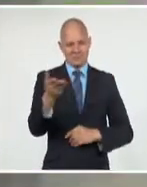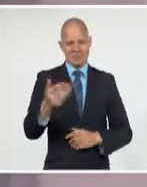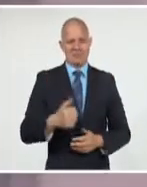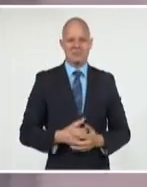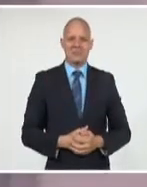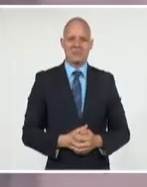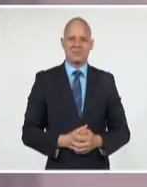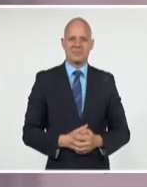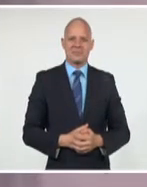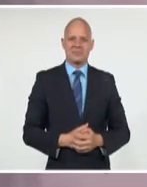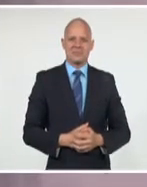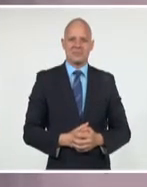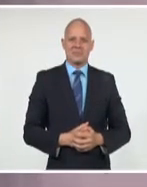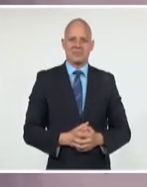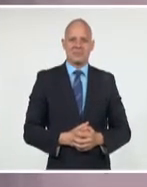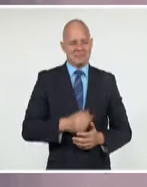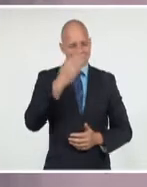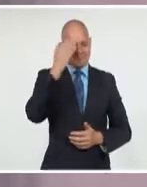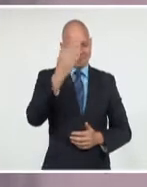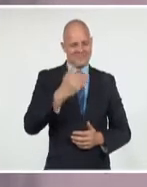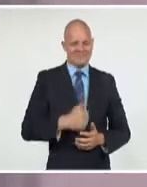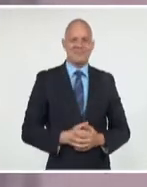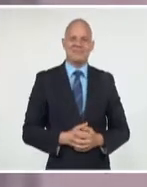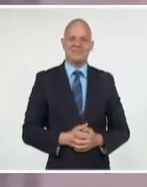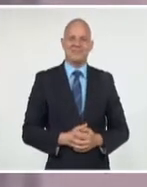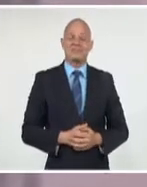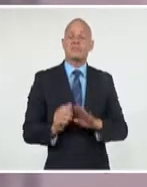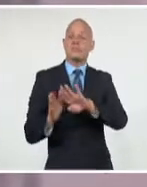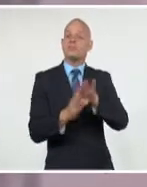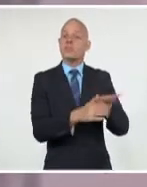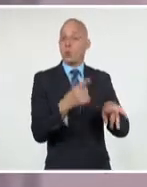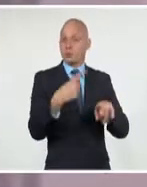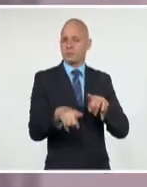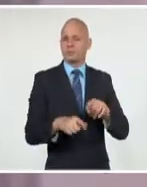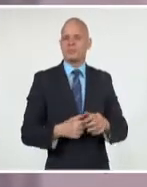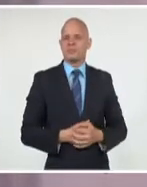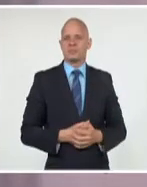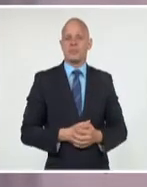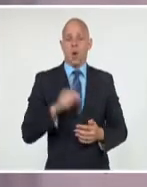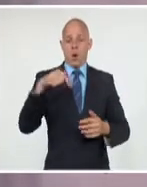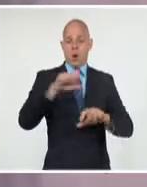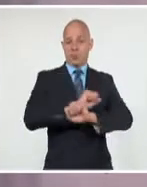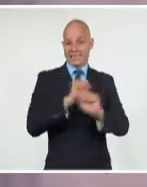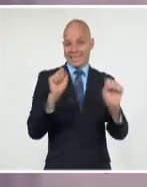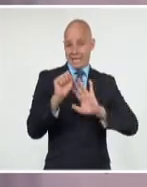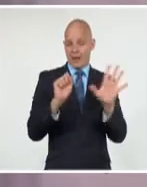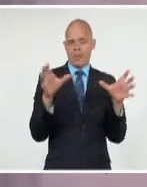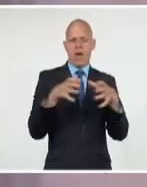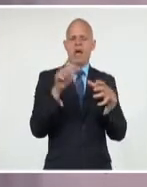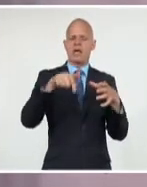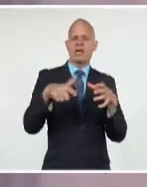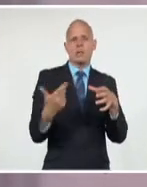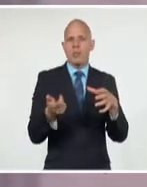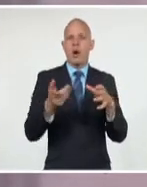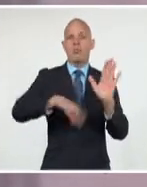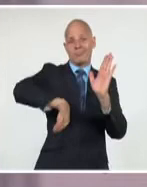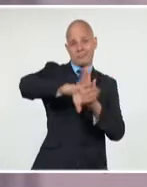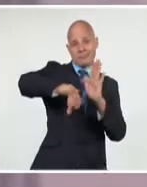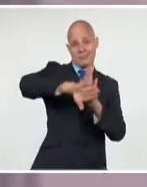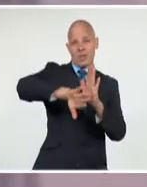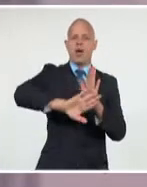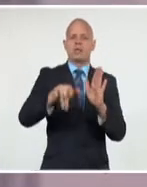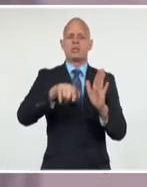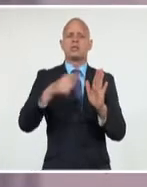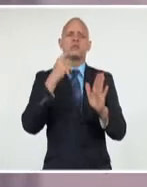gracias. Gracias a ti, Aurelio. Cambiando de tema, esta mañana el equipo Cuba de Taekwondo utilizó por primera vez